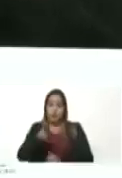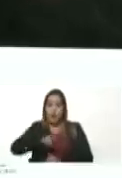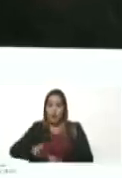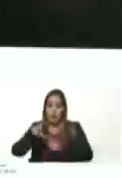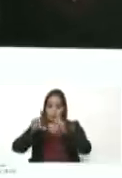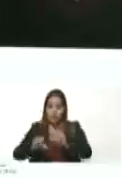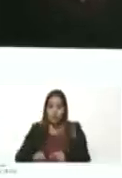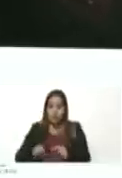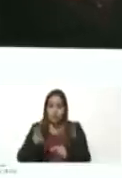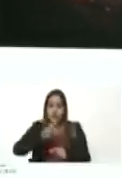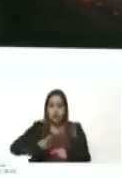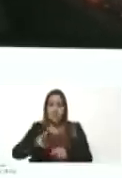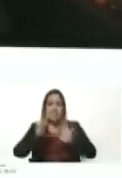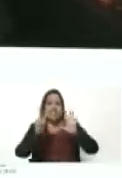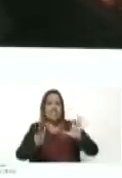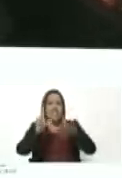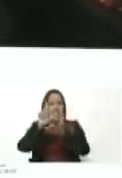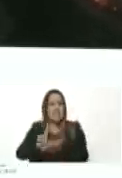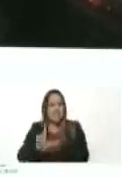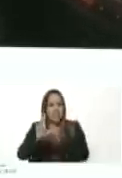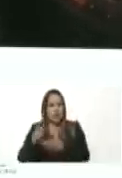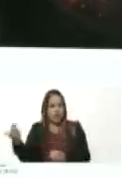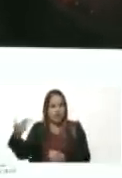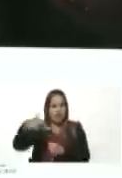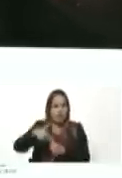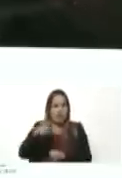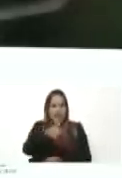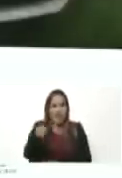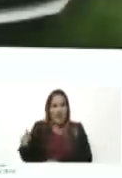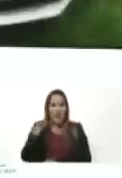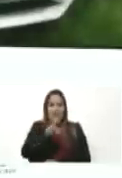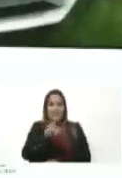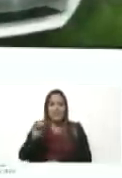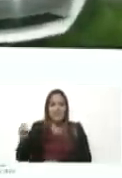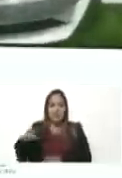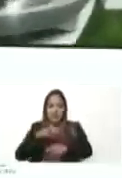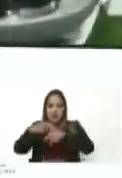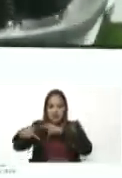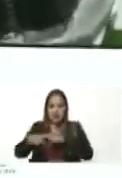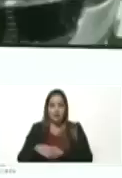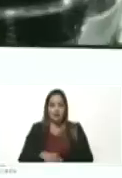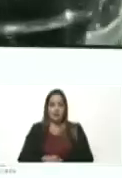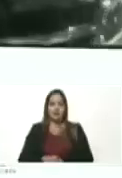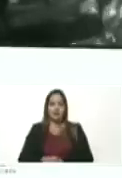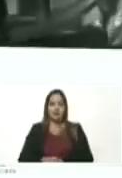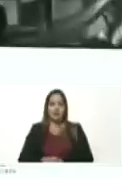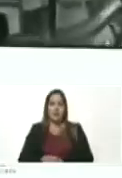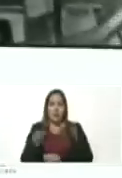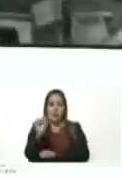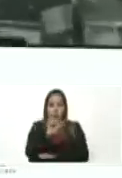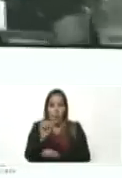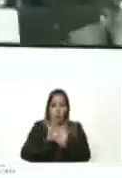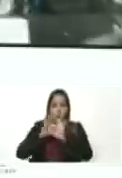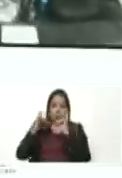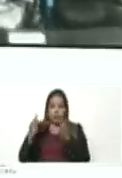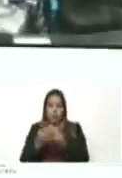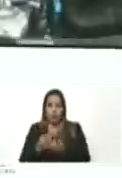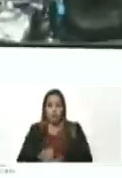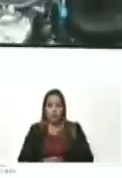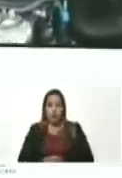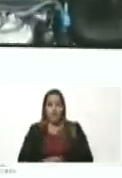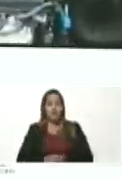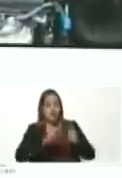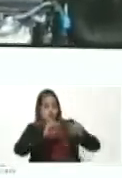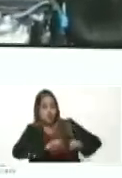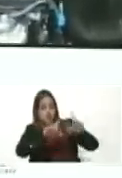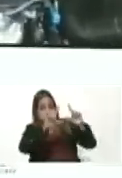de consumo de 7 litros de combustible por cada 100 kilómetros. Son vehículos familiares,